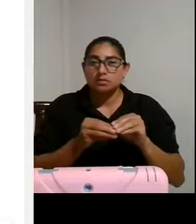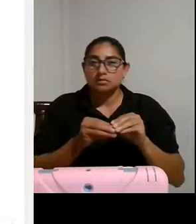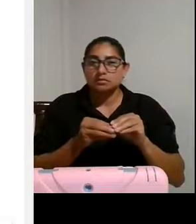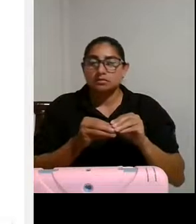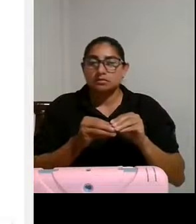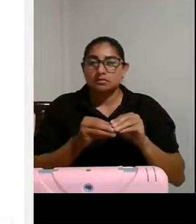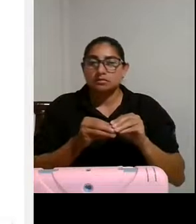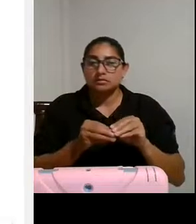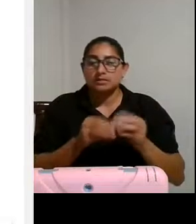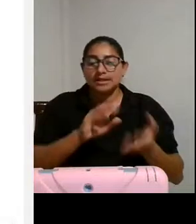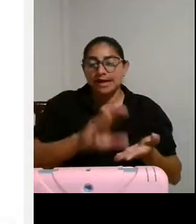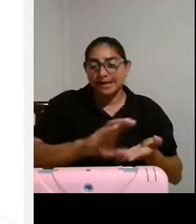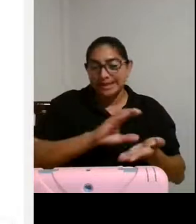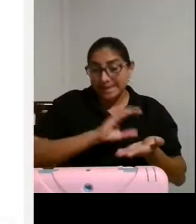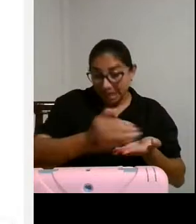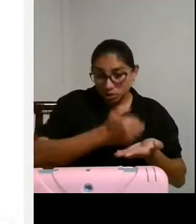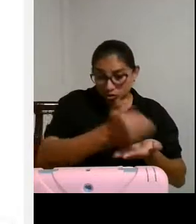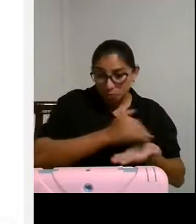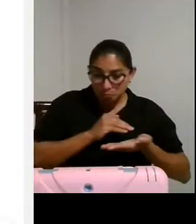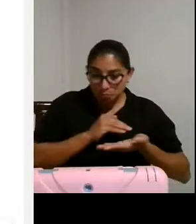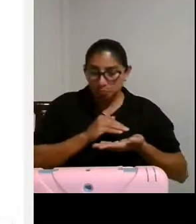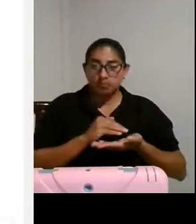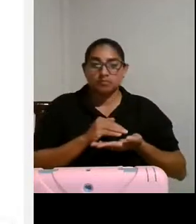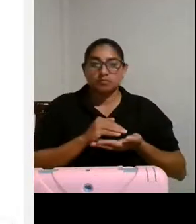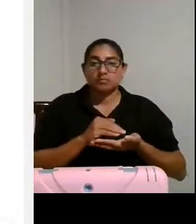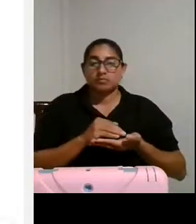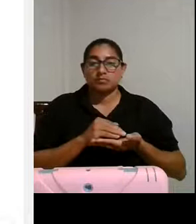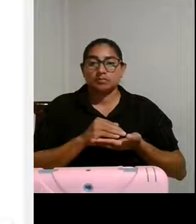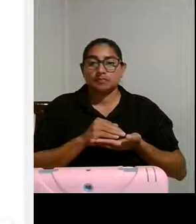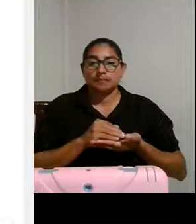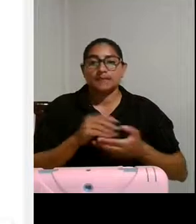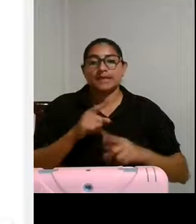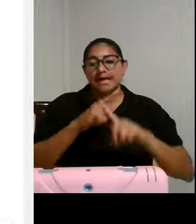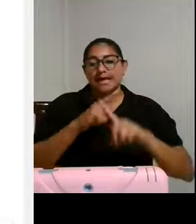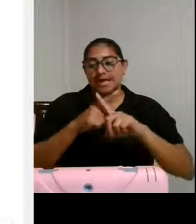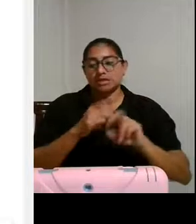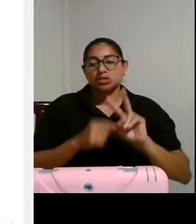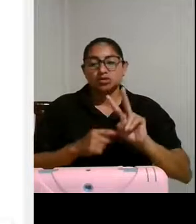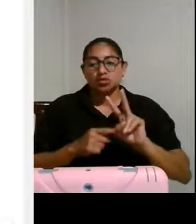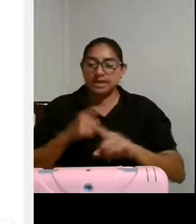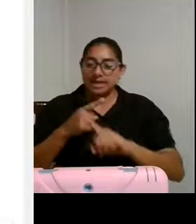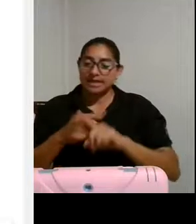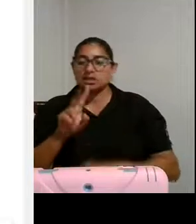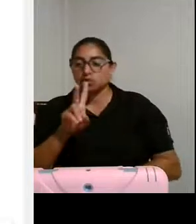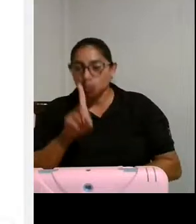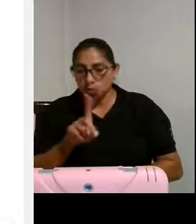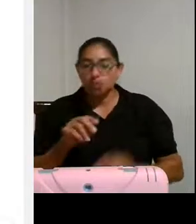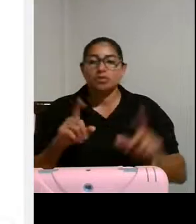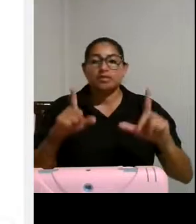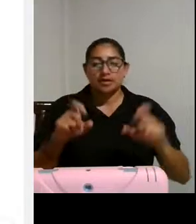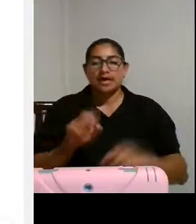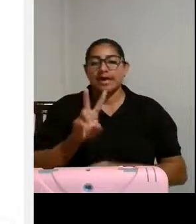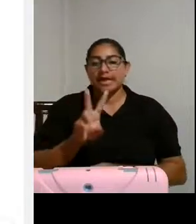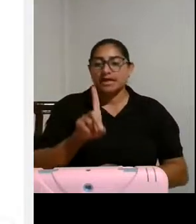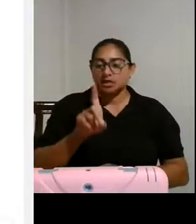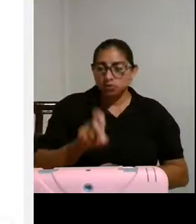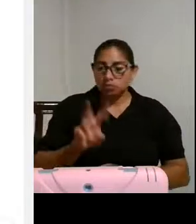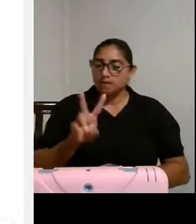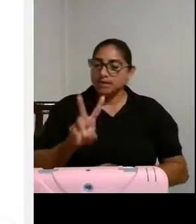de ingreso, digamos, ingreso X2 menos ingreso X1 dividido entre X2 menos